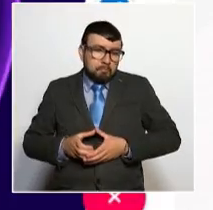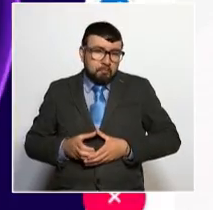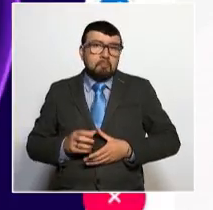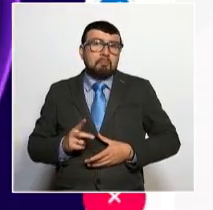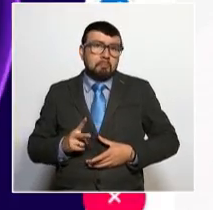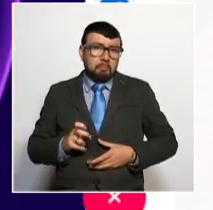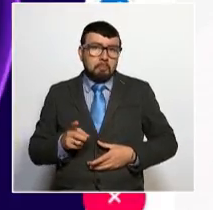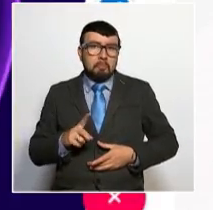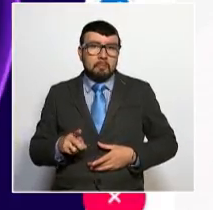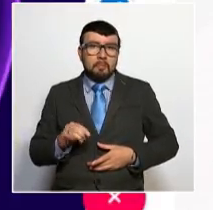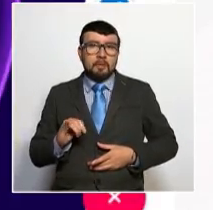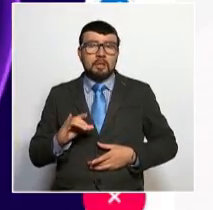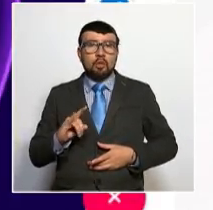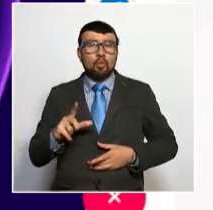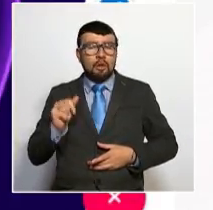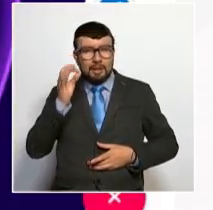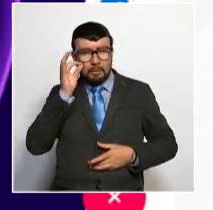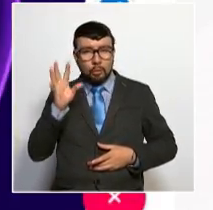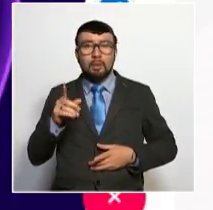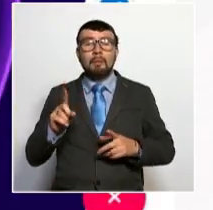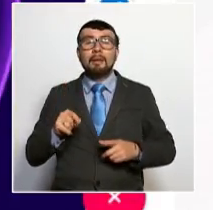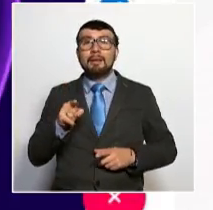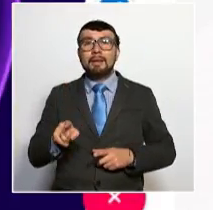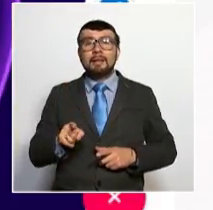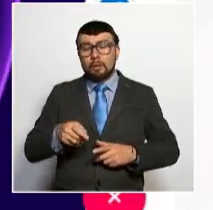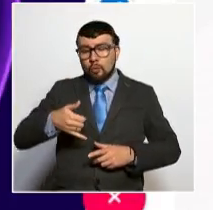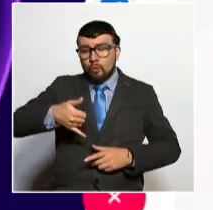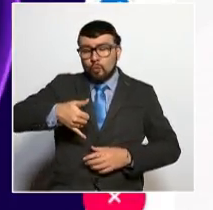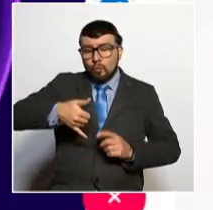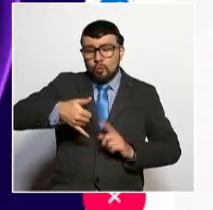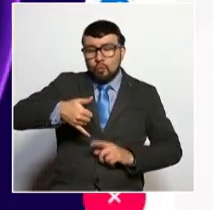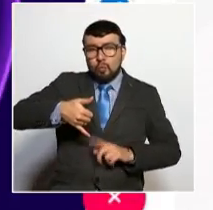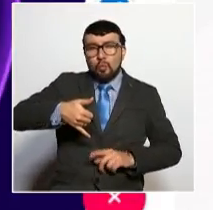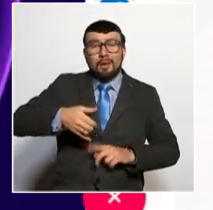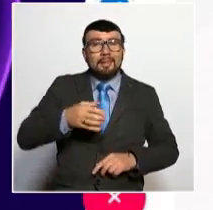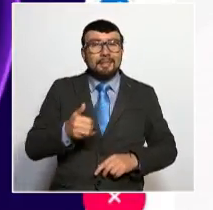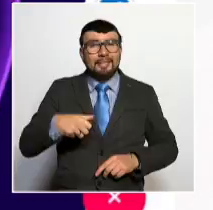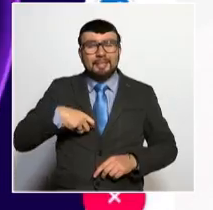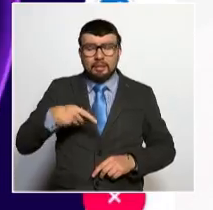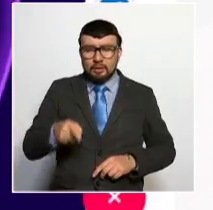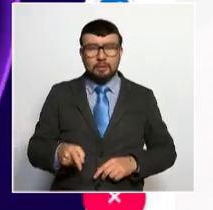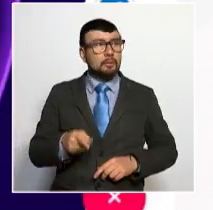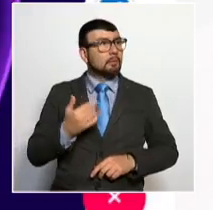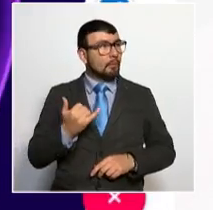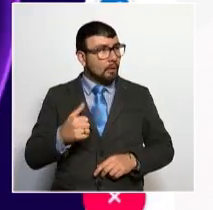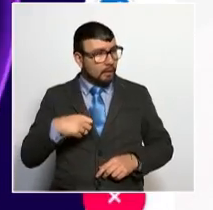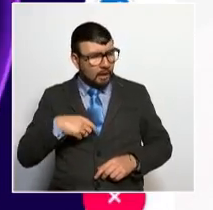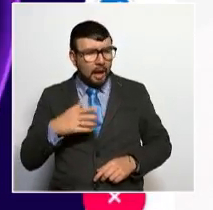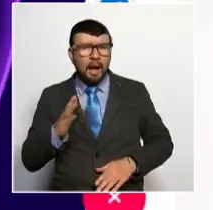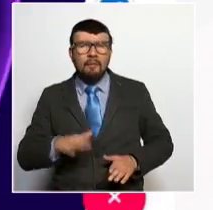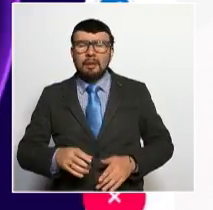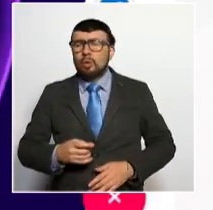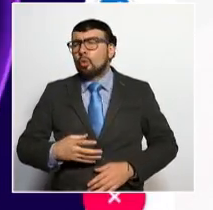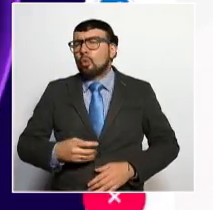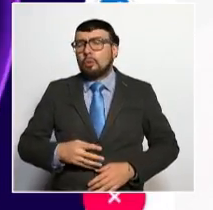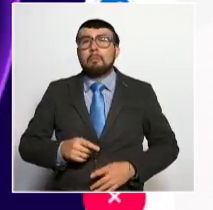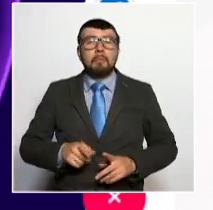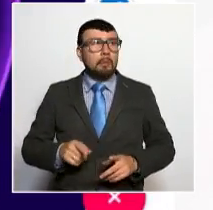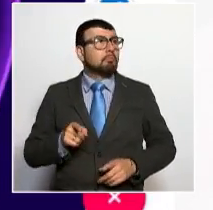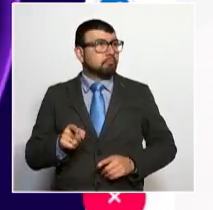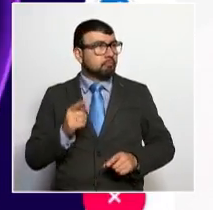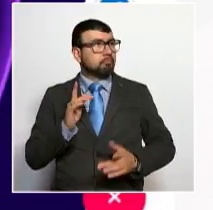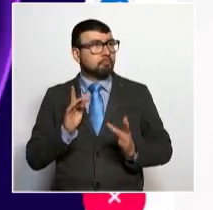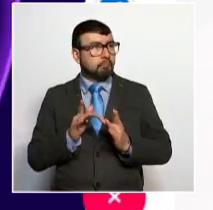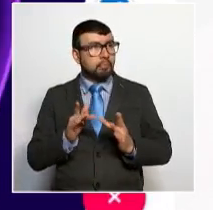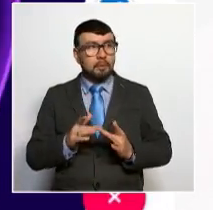Aquí tenemos el hueso púbico, que también pues está en relación y en la orientación de los dolores bajitos, o sea, los